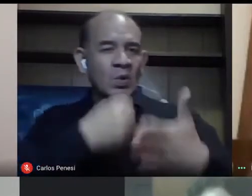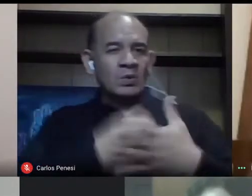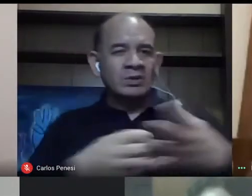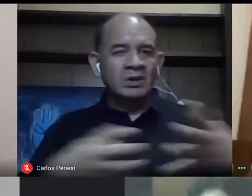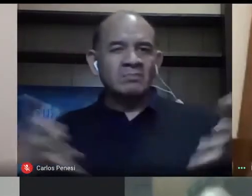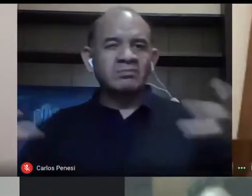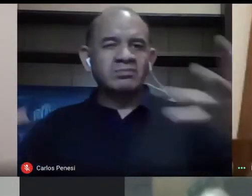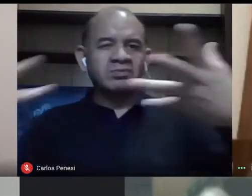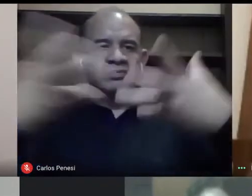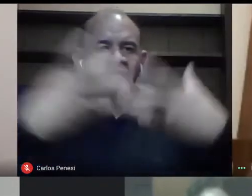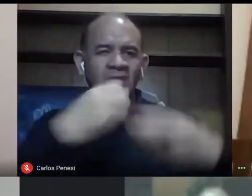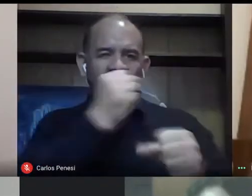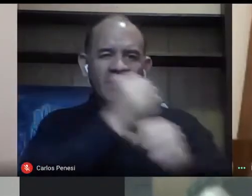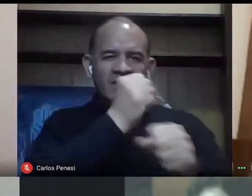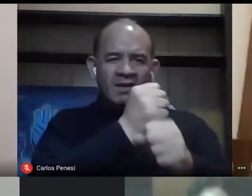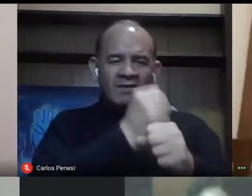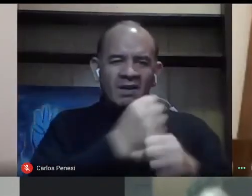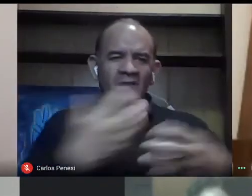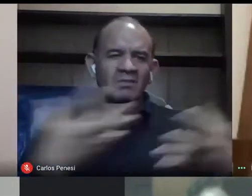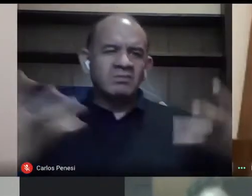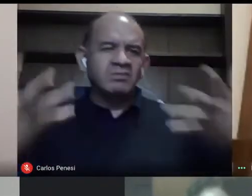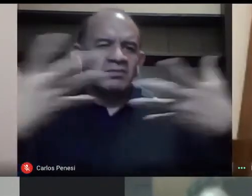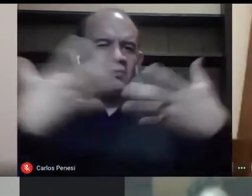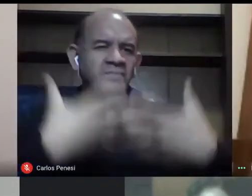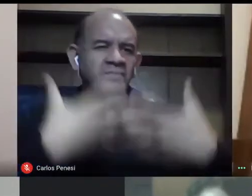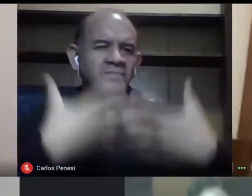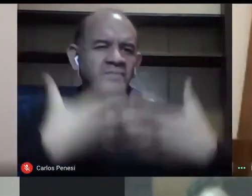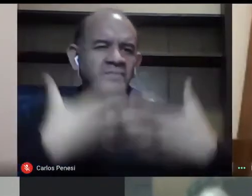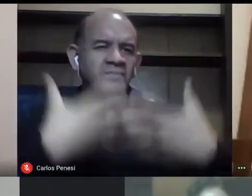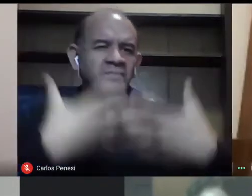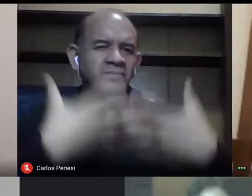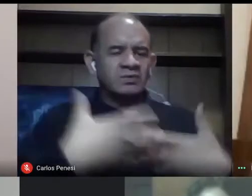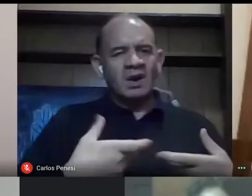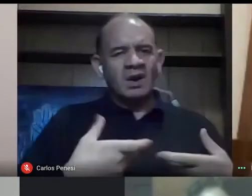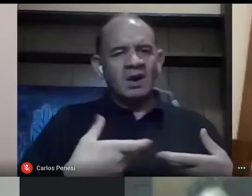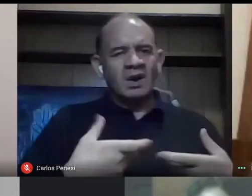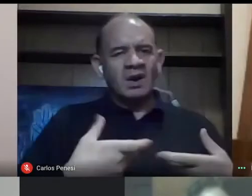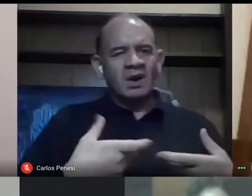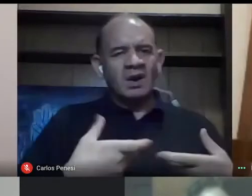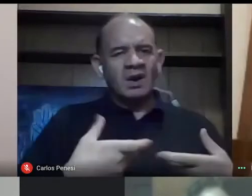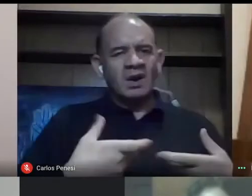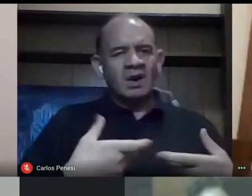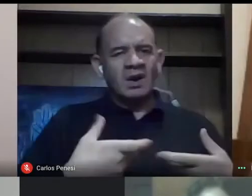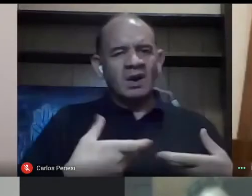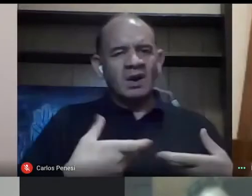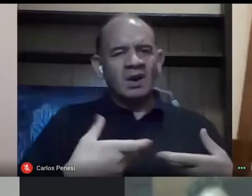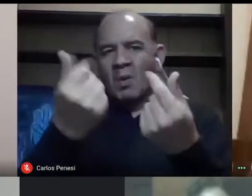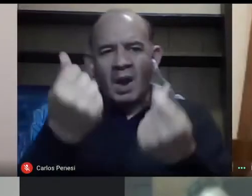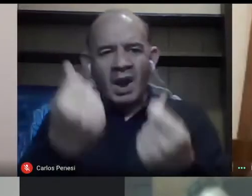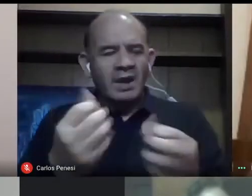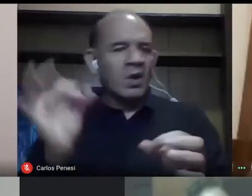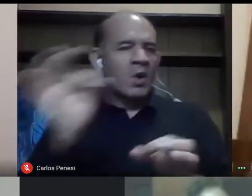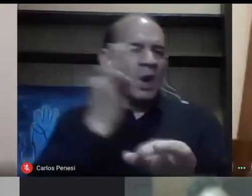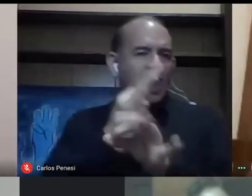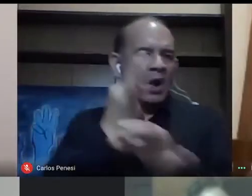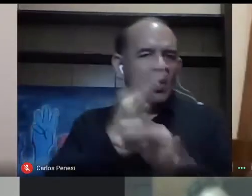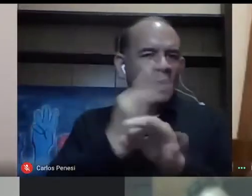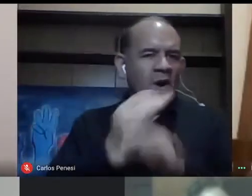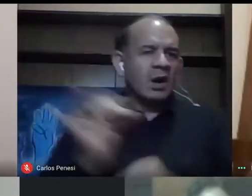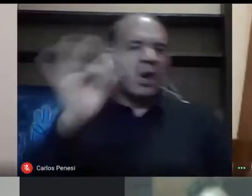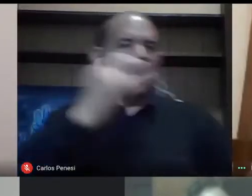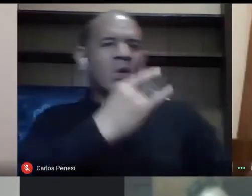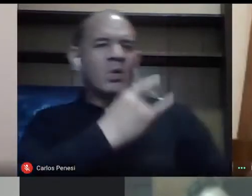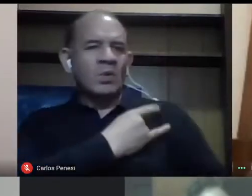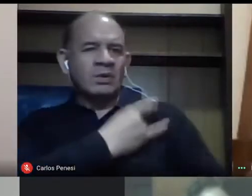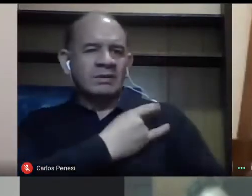trabajo que hacen organizaciones sin fines de lucro, muchas veces voluntariamente y sin recursos, desde las escuelas, desde universidades que tienen